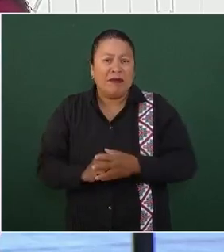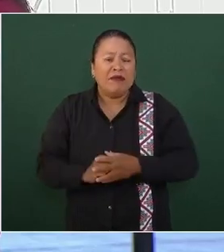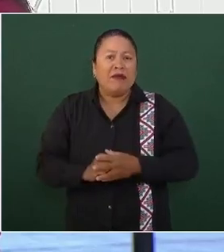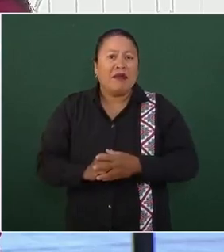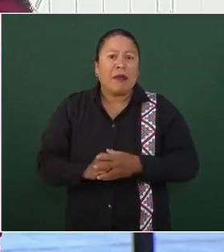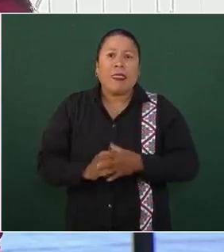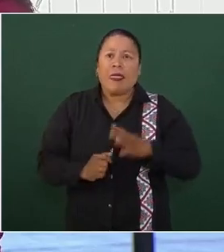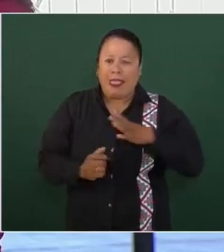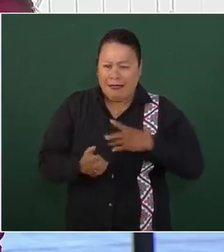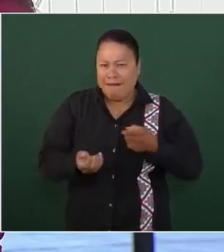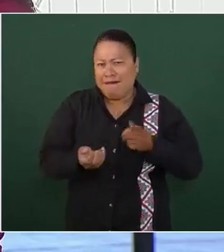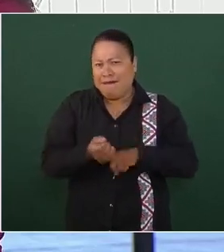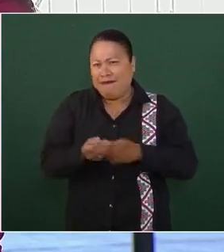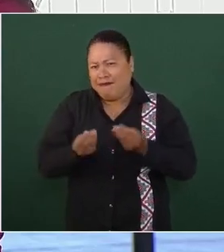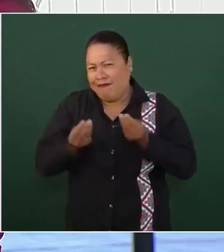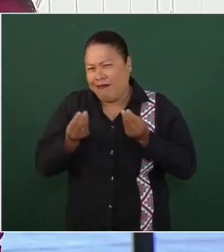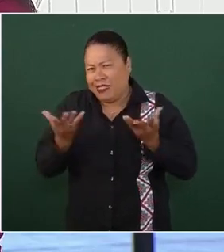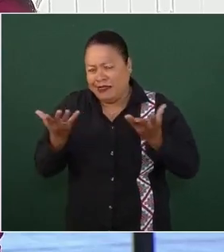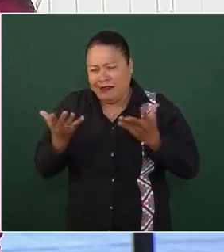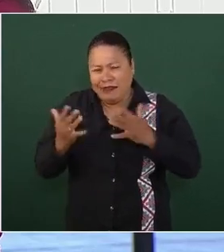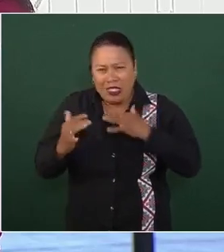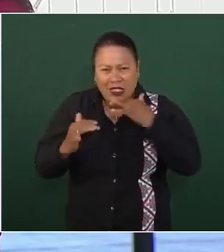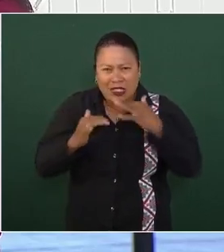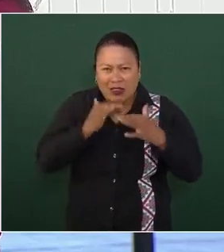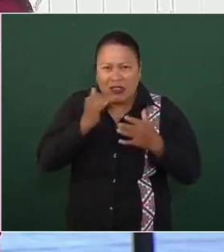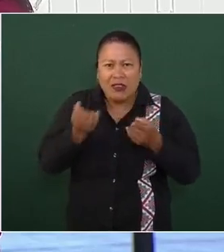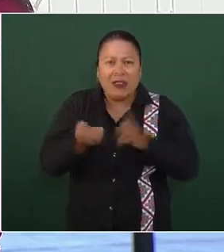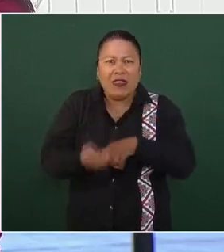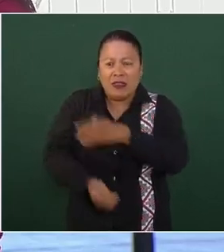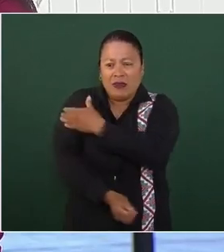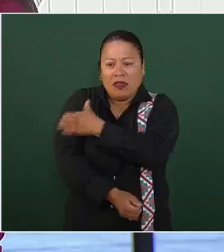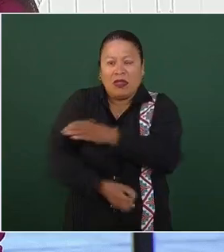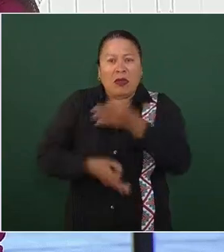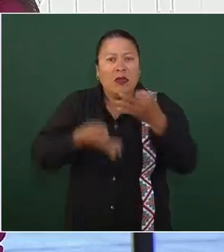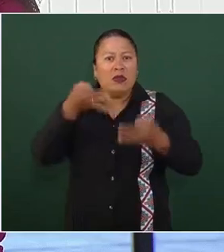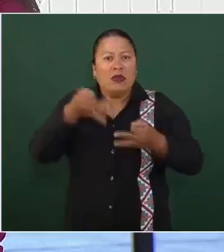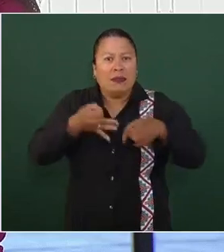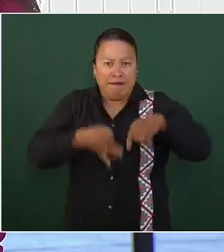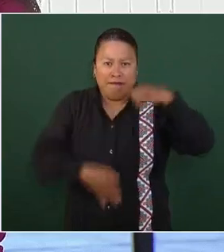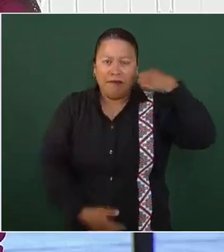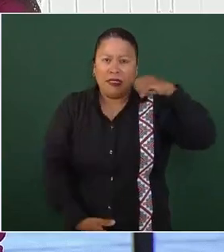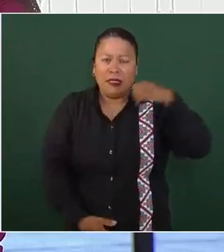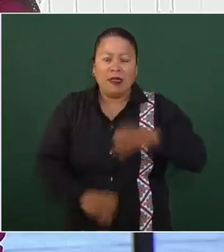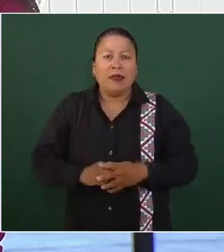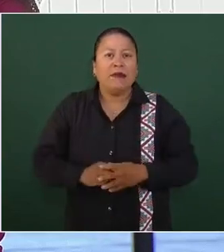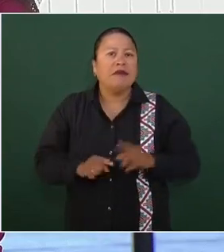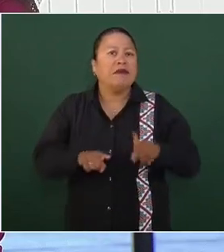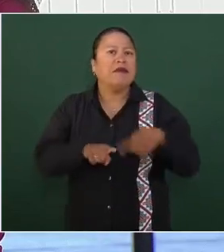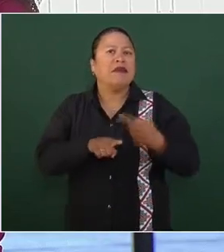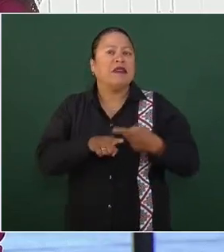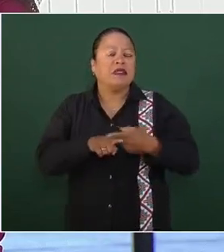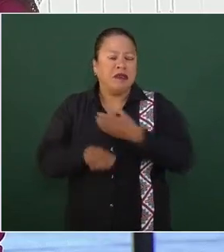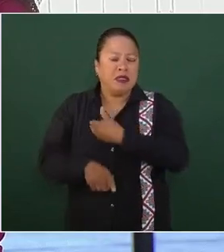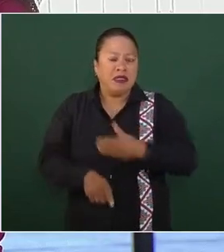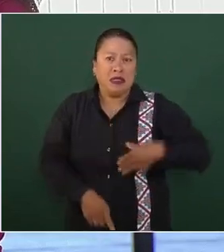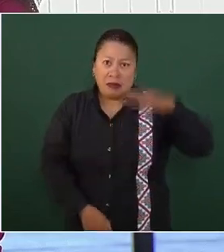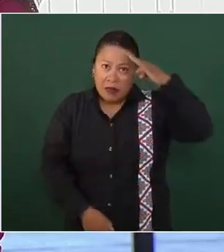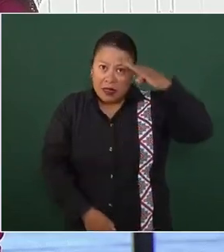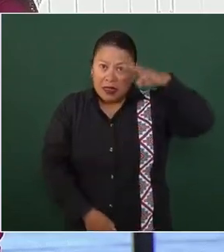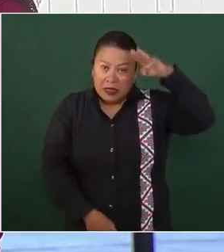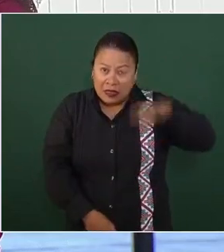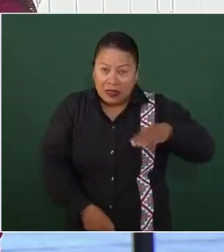el grado de corrupción en el Poder Judicial de Oaxaca que preside el magistrado